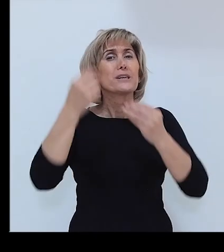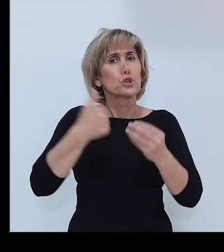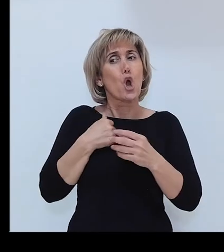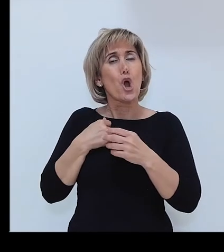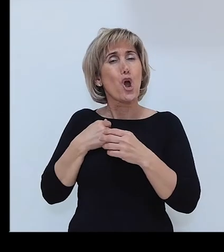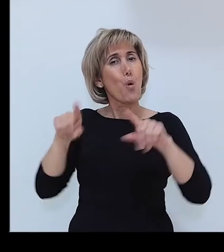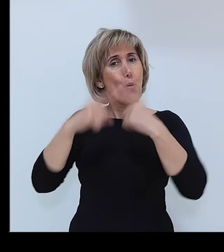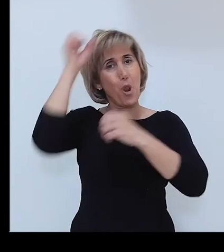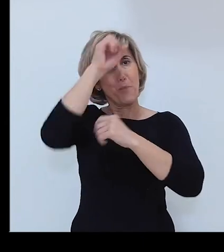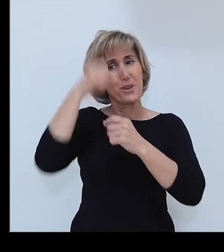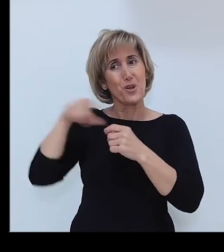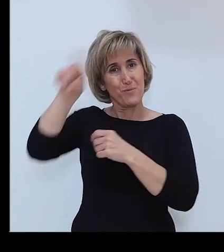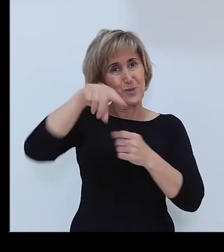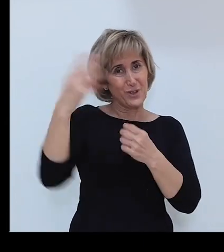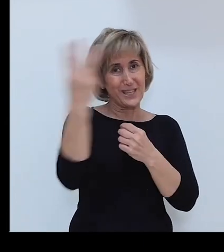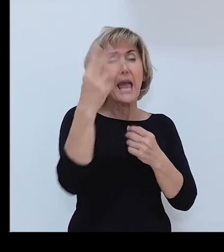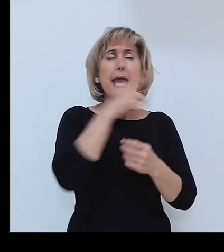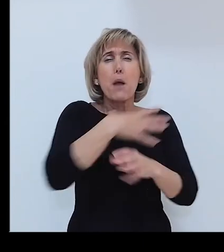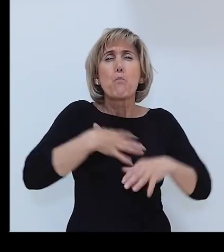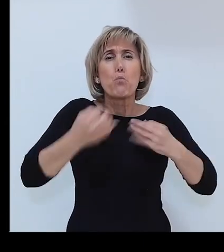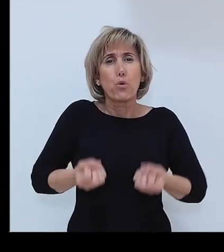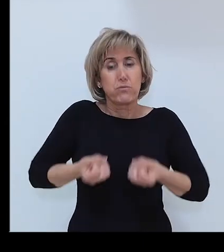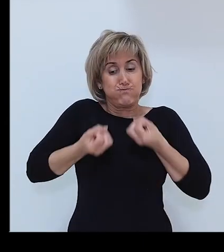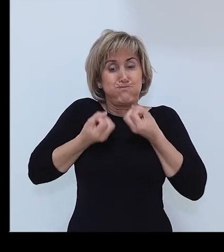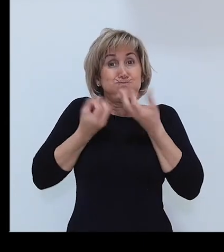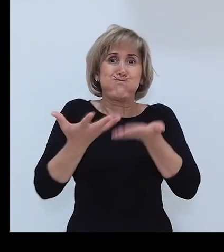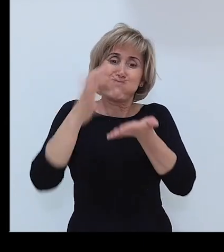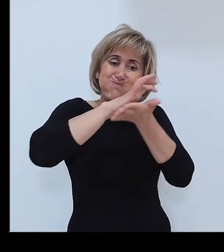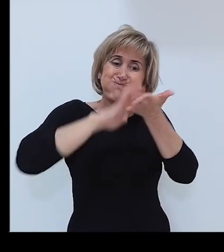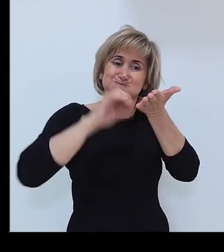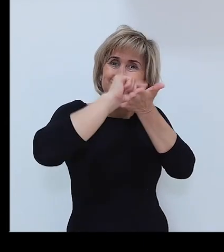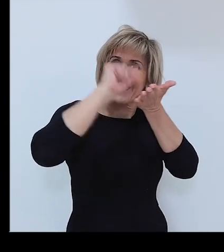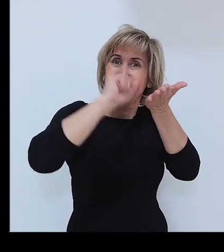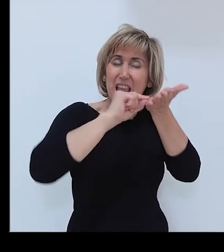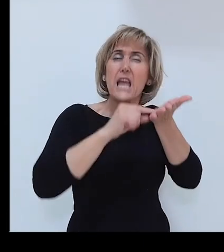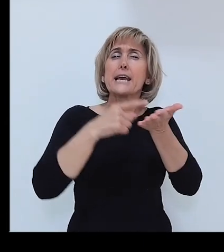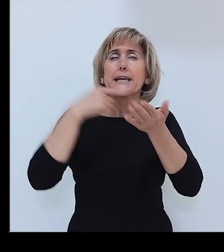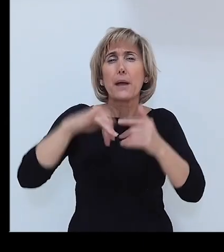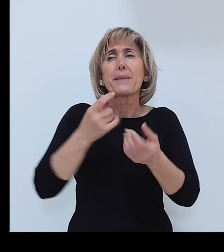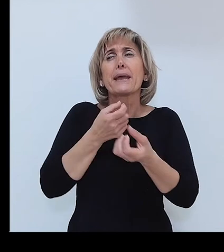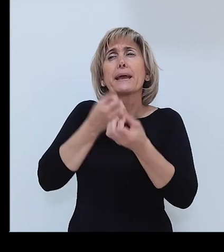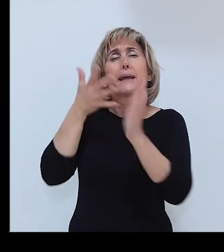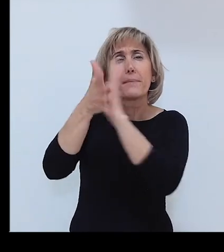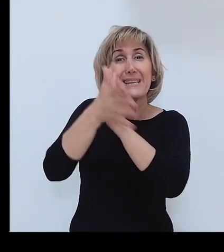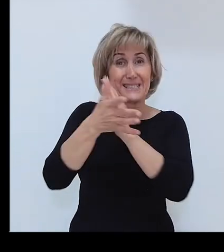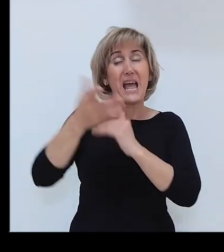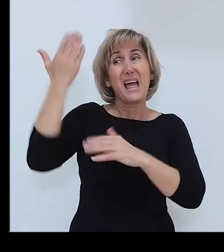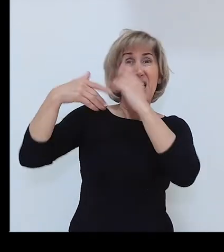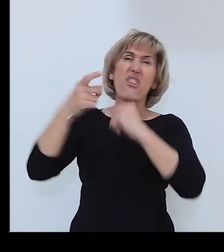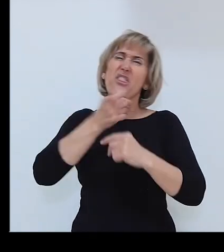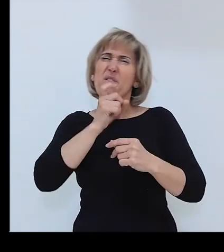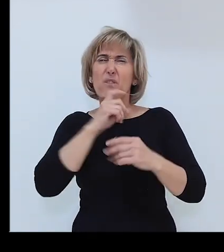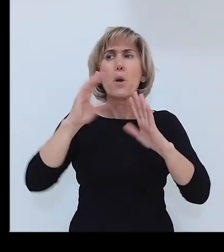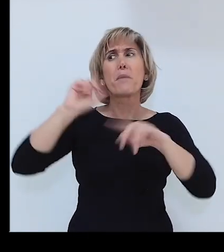parece que bueno, comparto totalmente, decir, supo transgredir y supo también aprovechar las dificultades y convertirlas